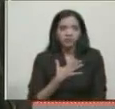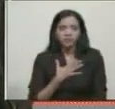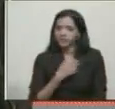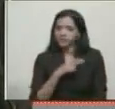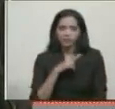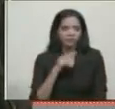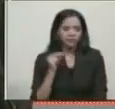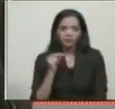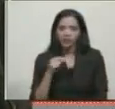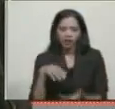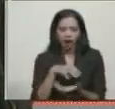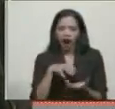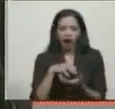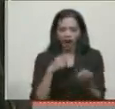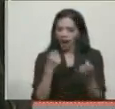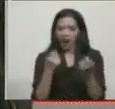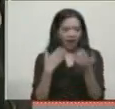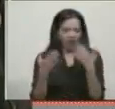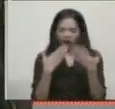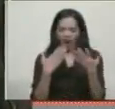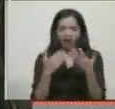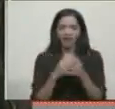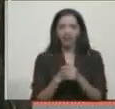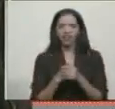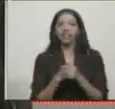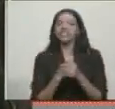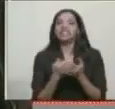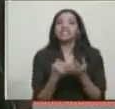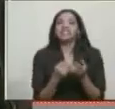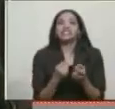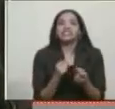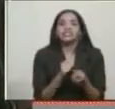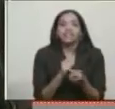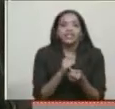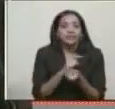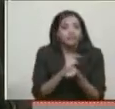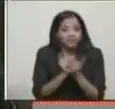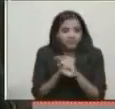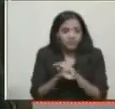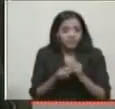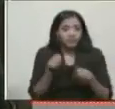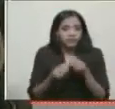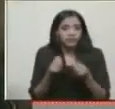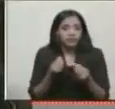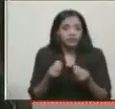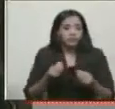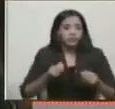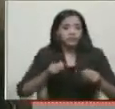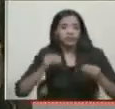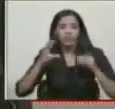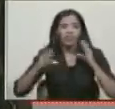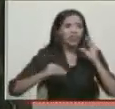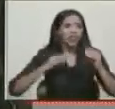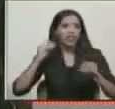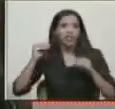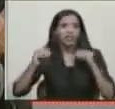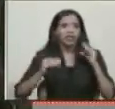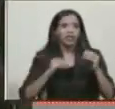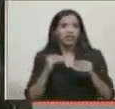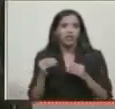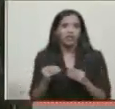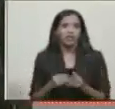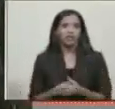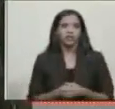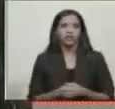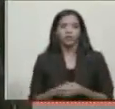de camino. Que mientras tú estabas en una junta directiva hablando de la línea editorial, de los artículos que iban a salir en la